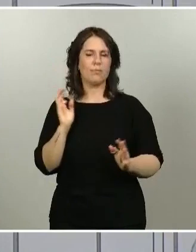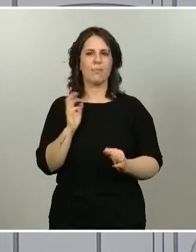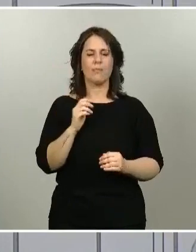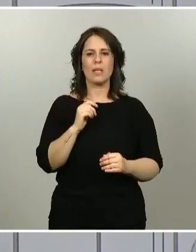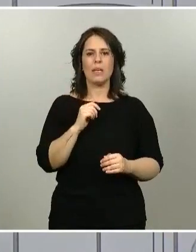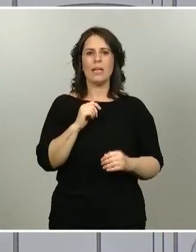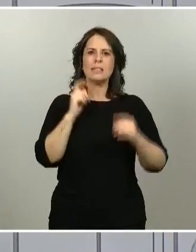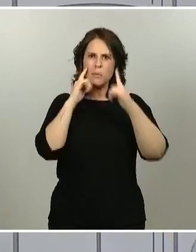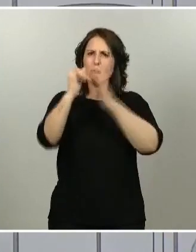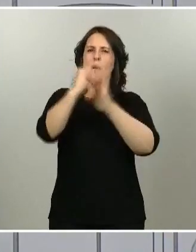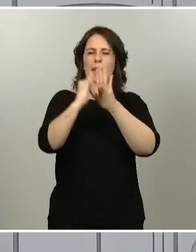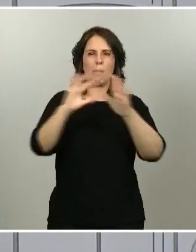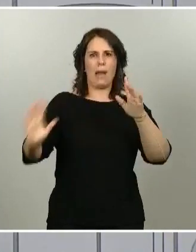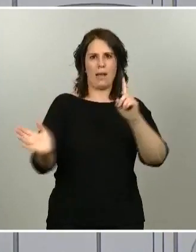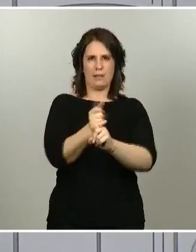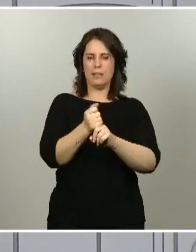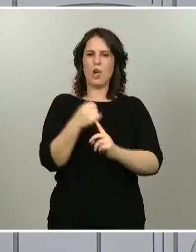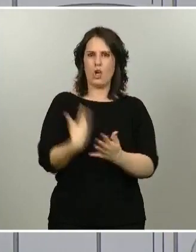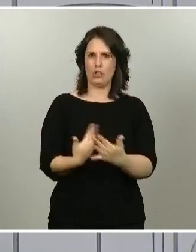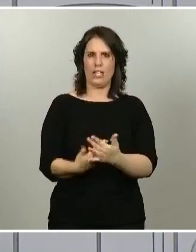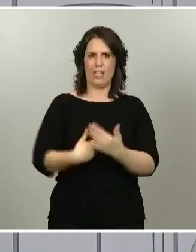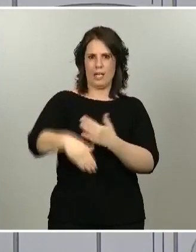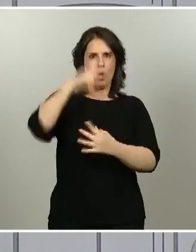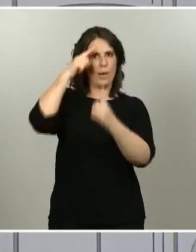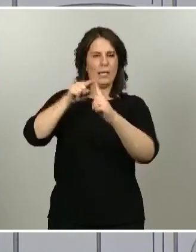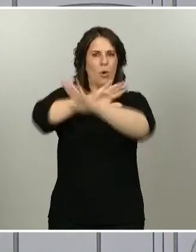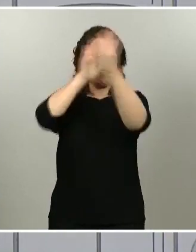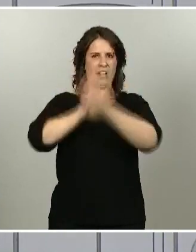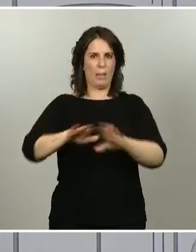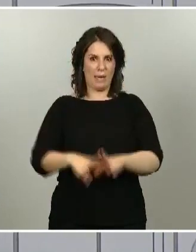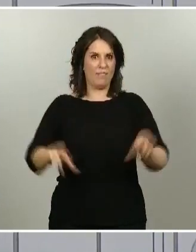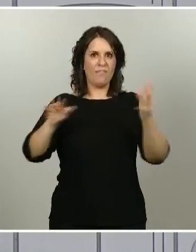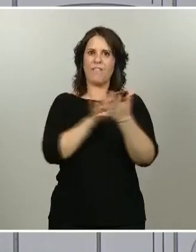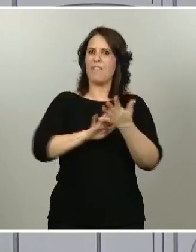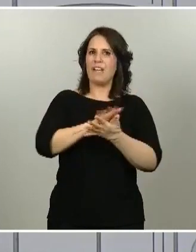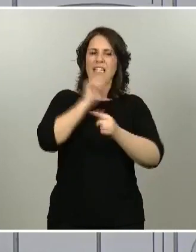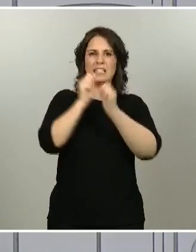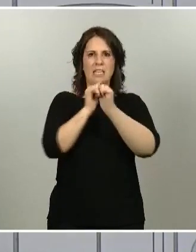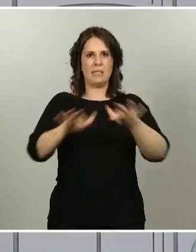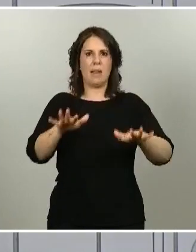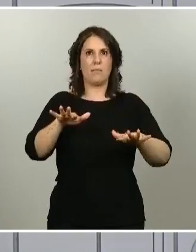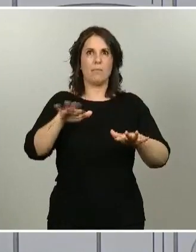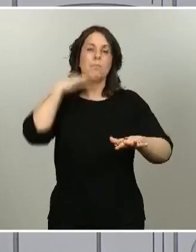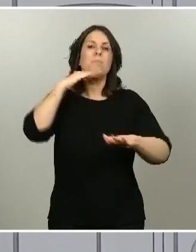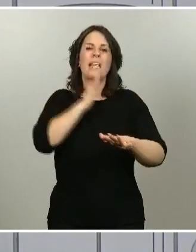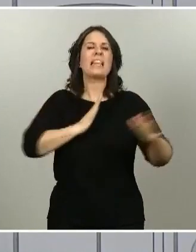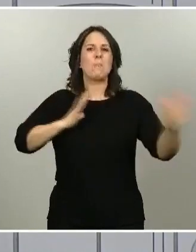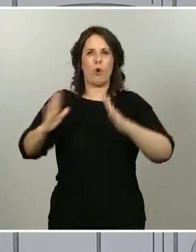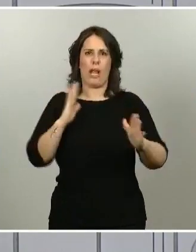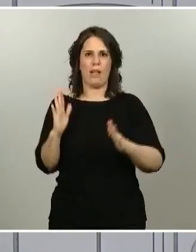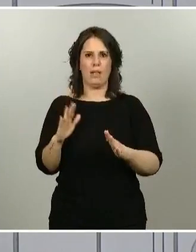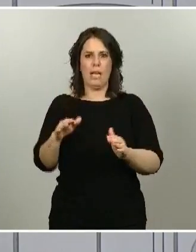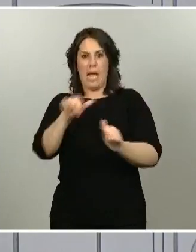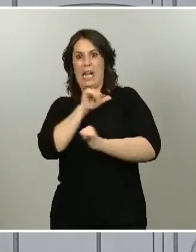hemos conseguido el objetivo final de acabar con la transmisión, al menos temporalmente, a la espera de esos posibles, que esperemos que no